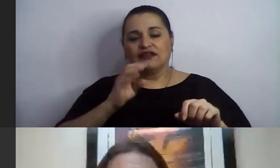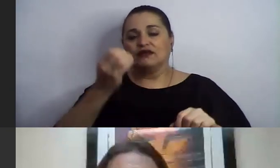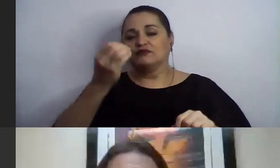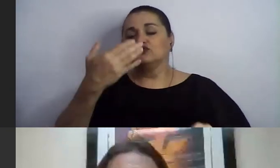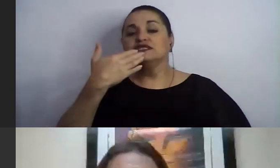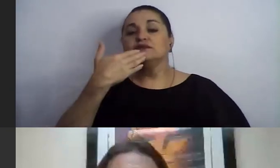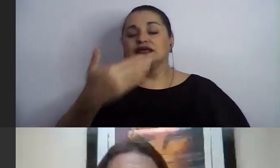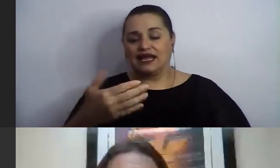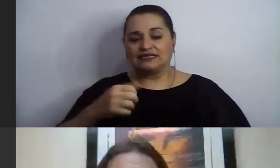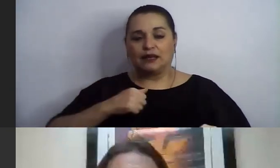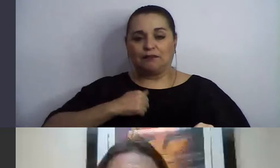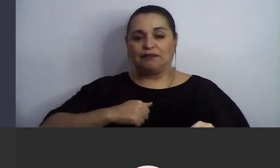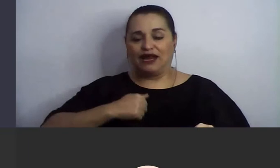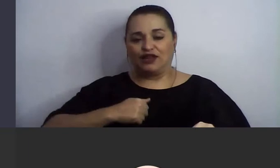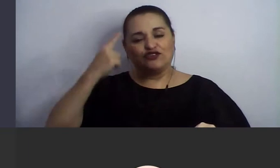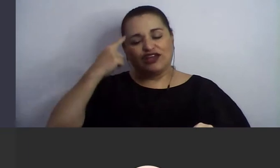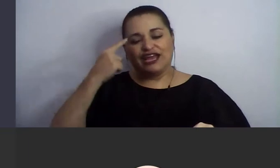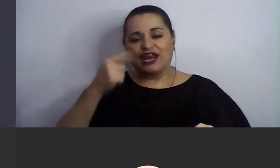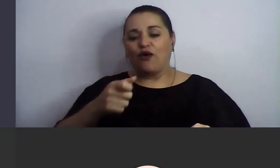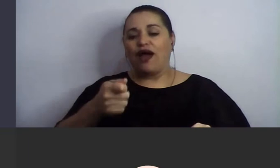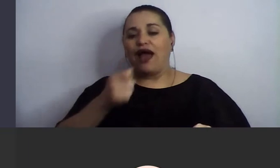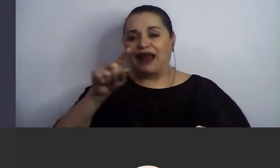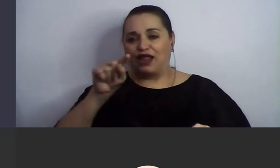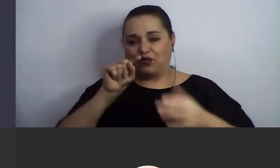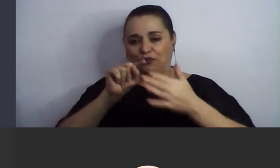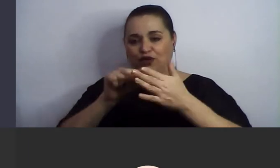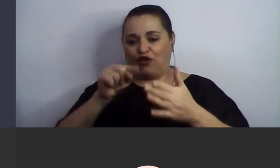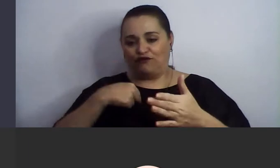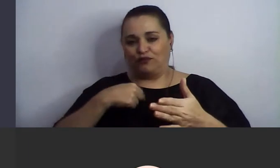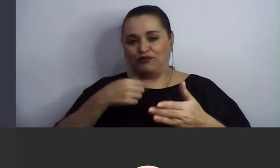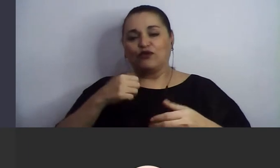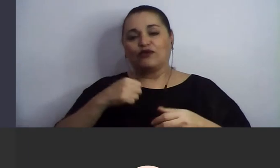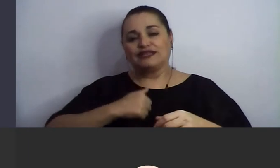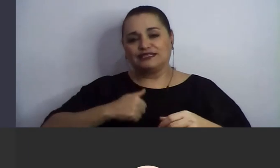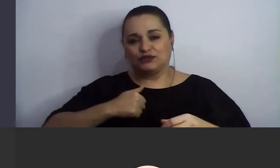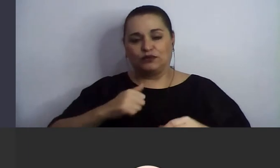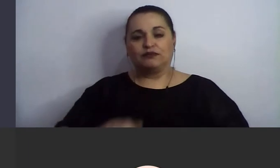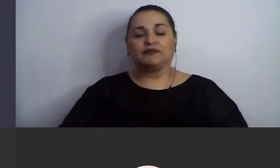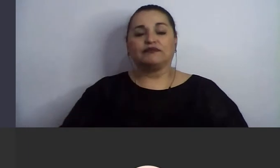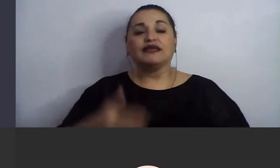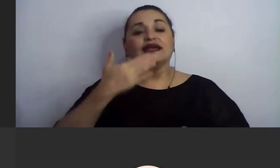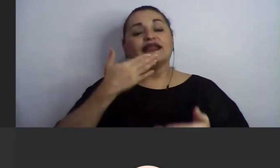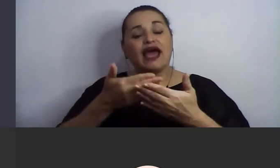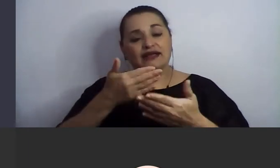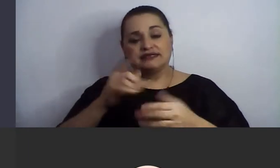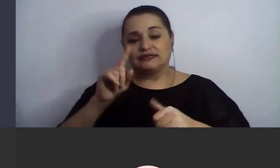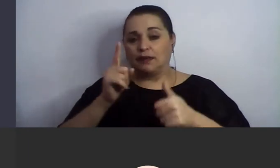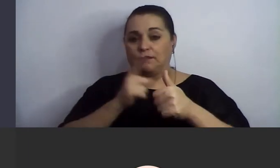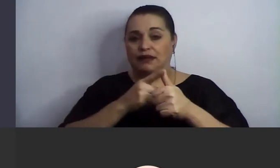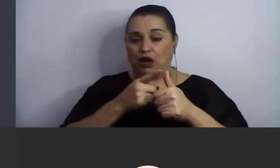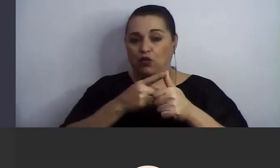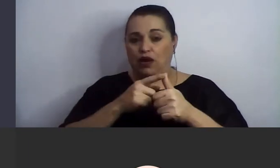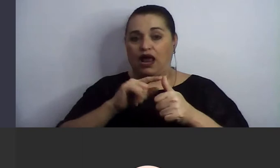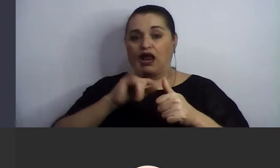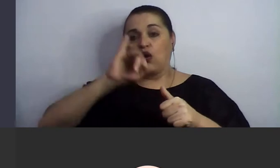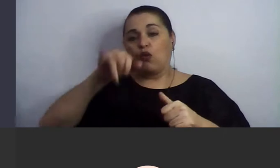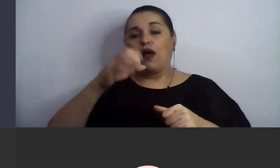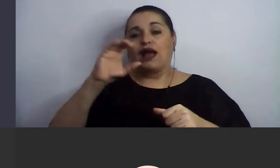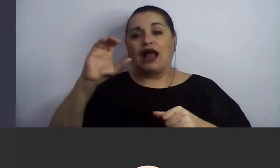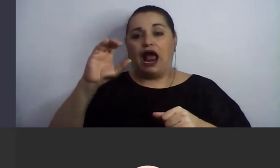gracias perdón creo que era el aparatito del micrófono perdón discúlpeme gracias en primer lugar Juan Carlos Morales